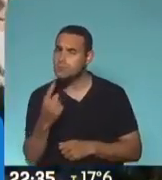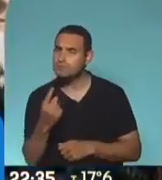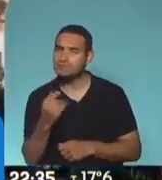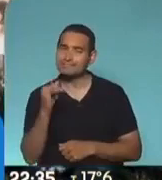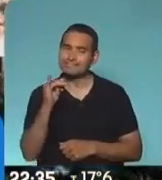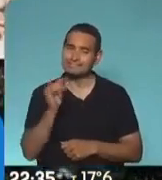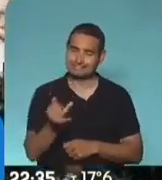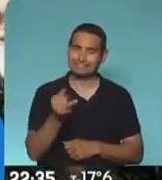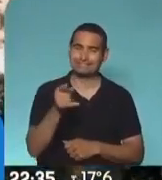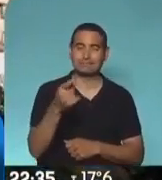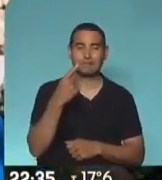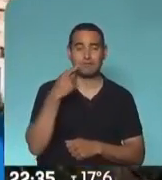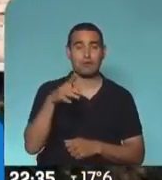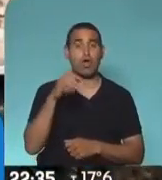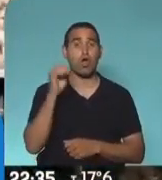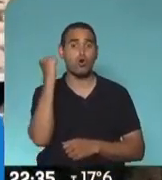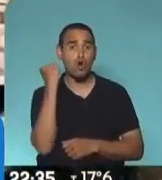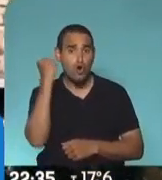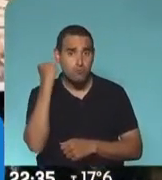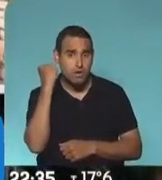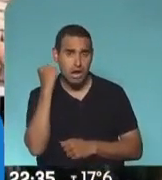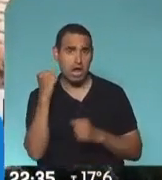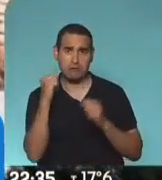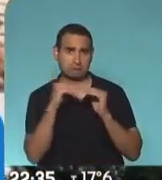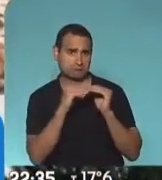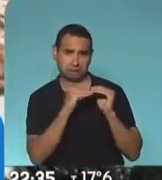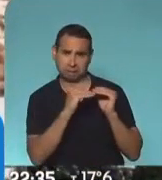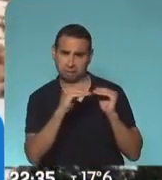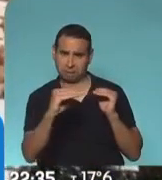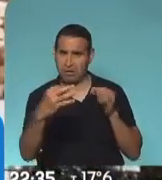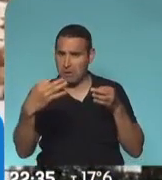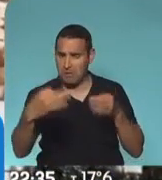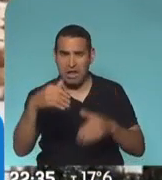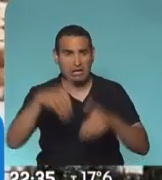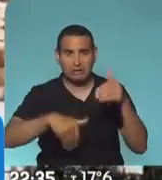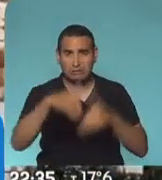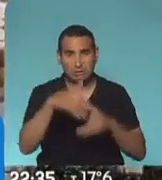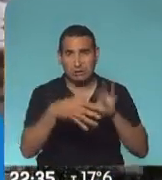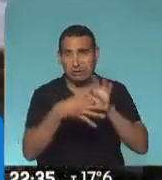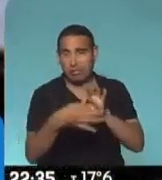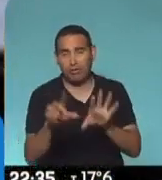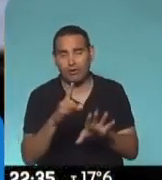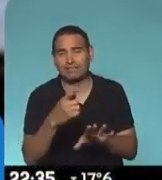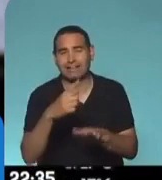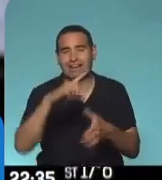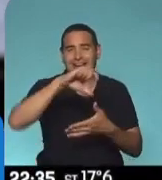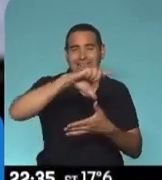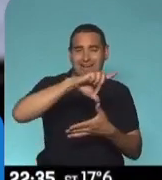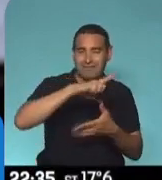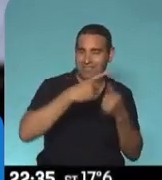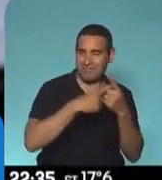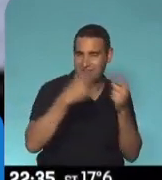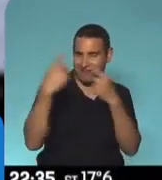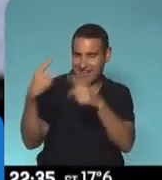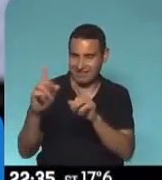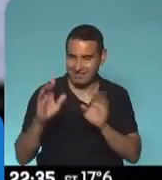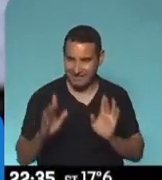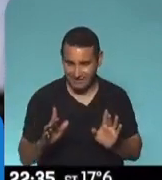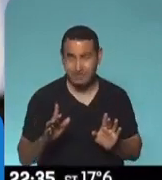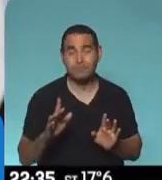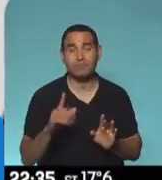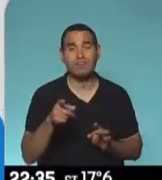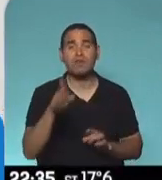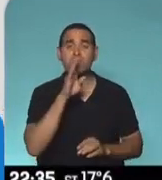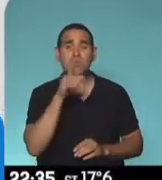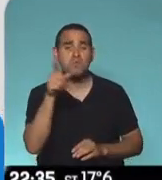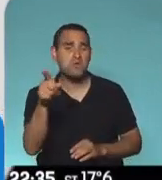en el panorama económico no impacta la elección como pueden pasar en países latinoamericanos las crisis políticas, en